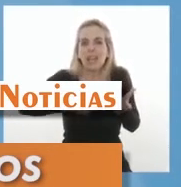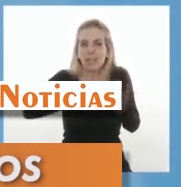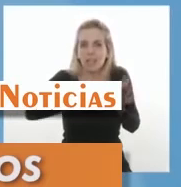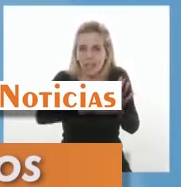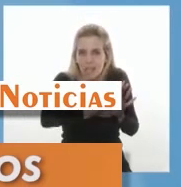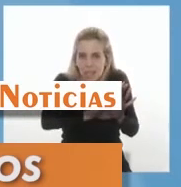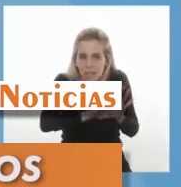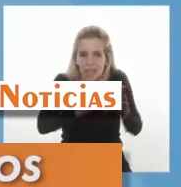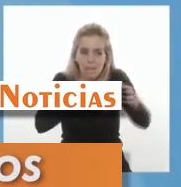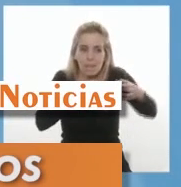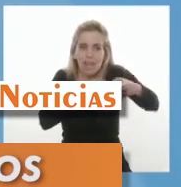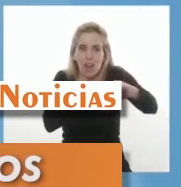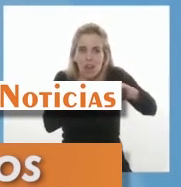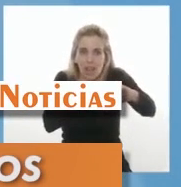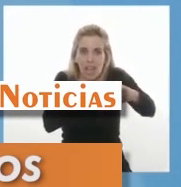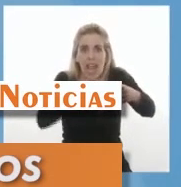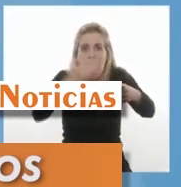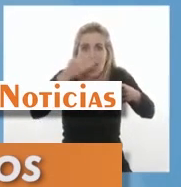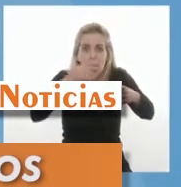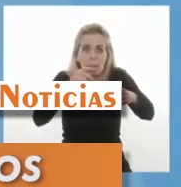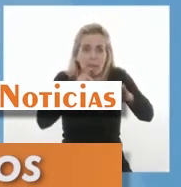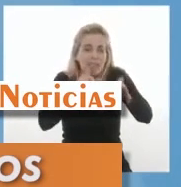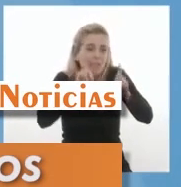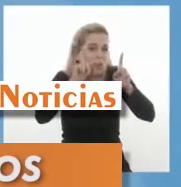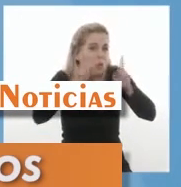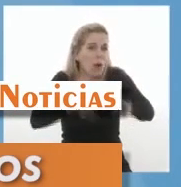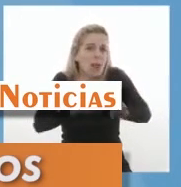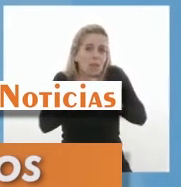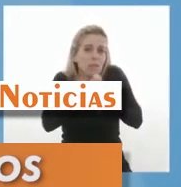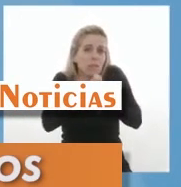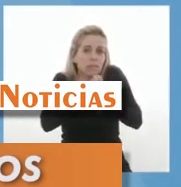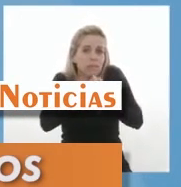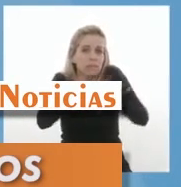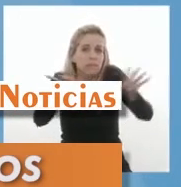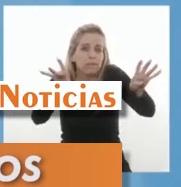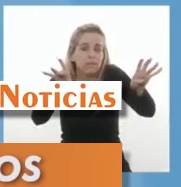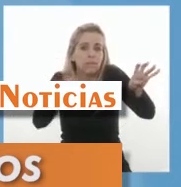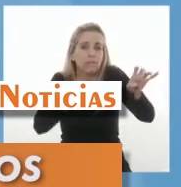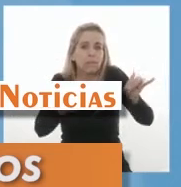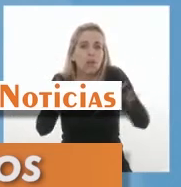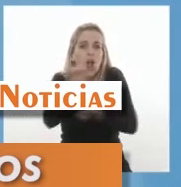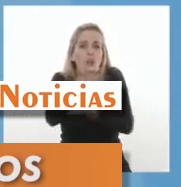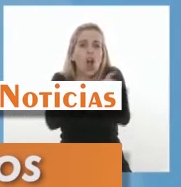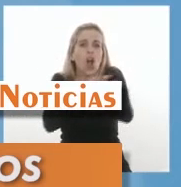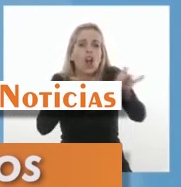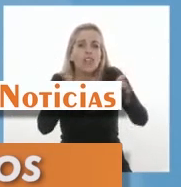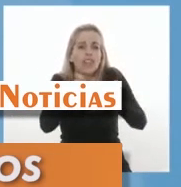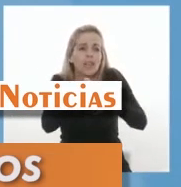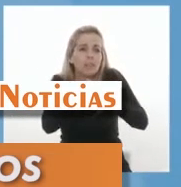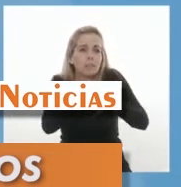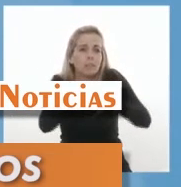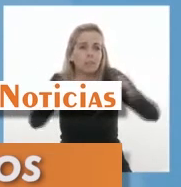ser difíciles, más aún para aquellos que tienen que salir a buscar el mango en el día a día para poder subsistir. Es